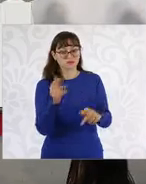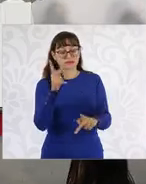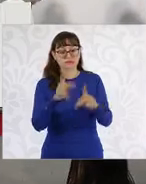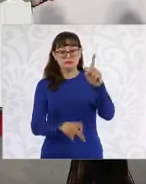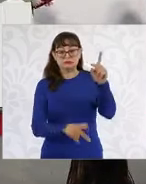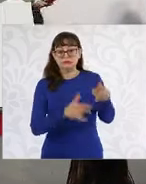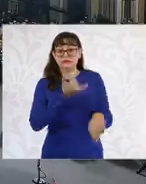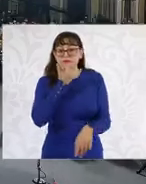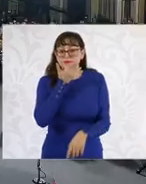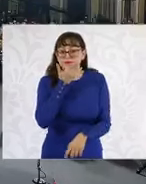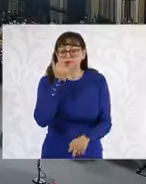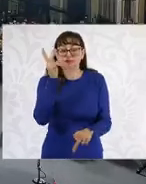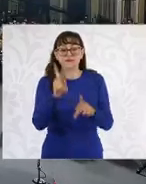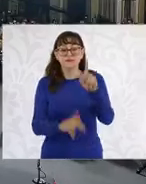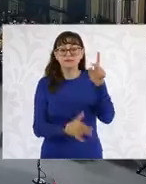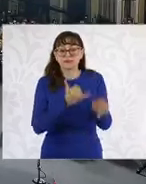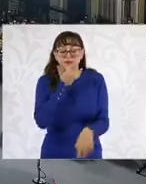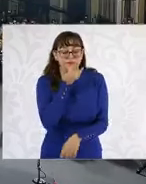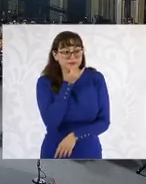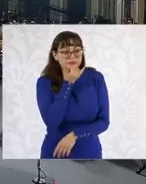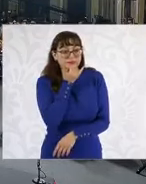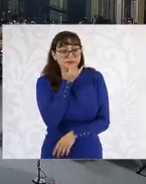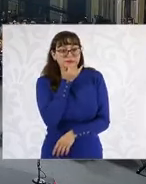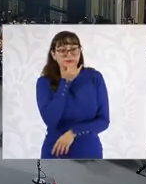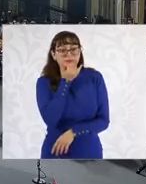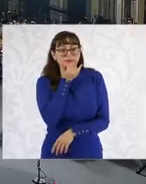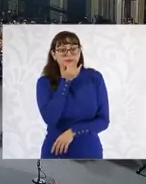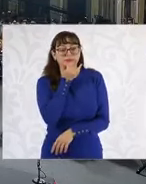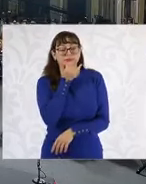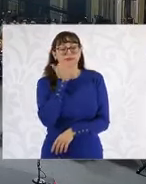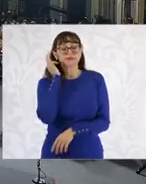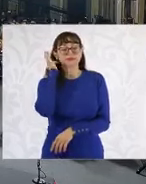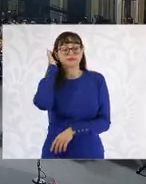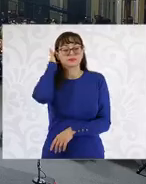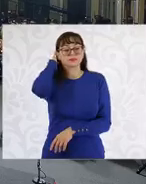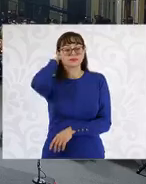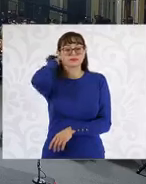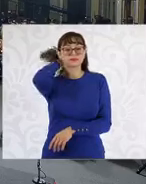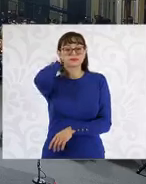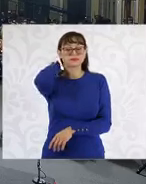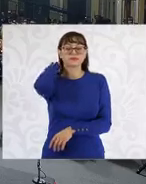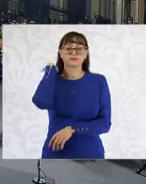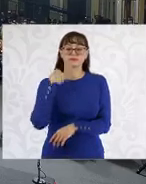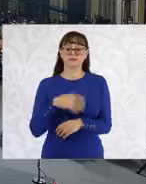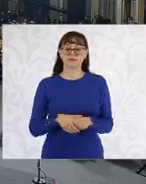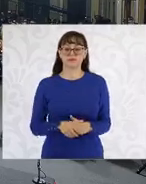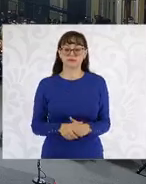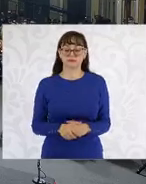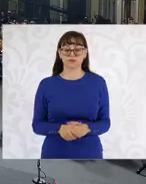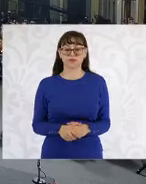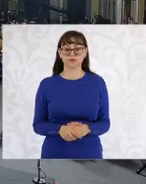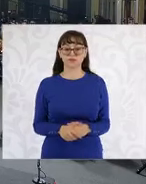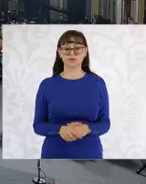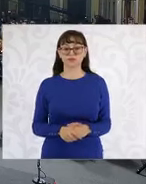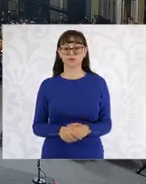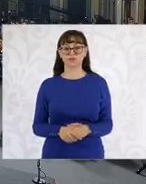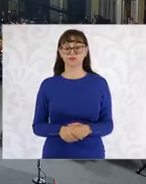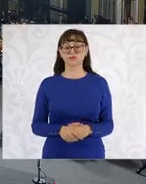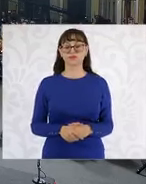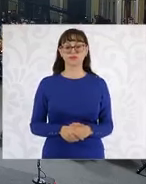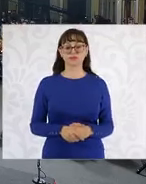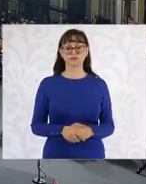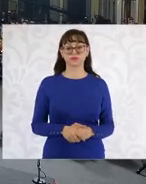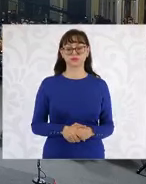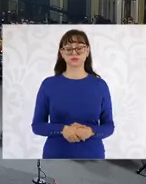Perdón, discúlpenme. Es que ahora el índice, los índices